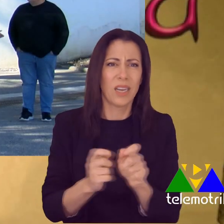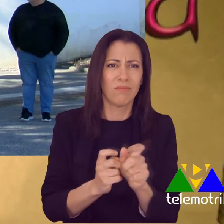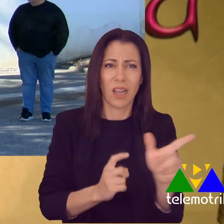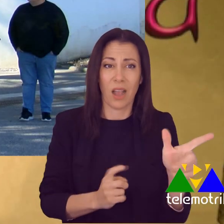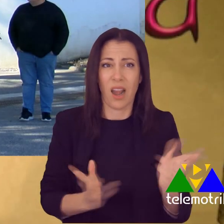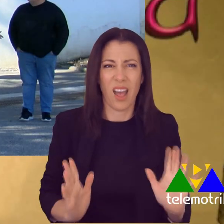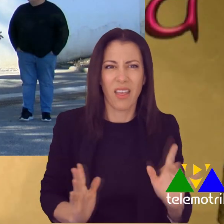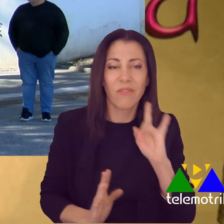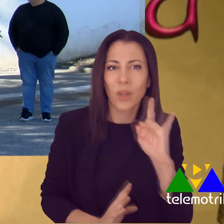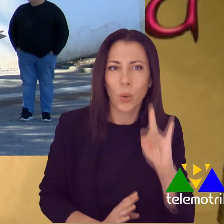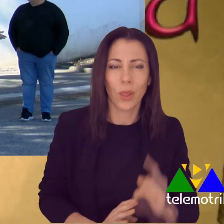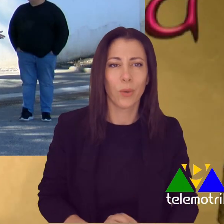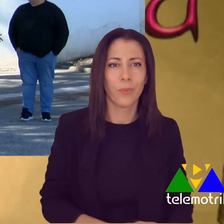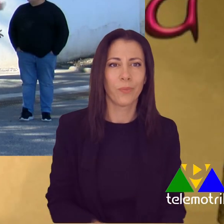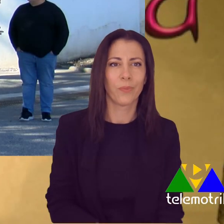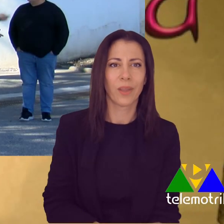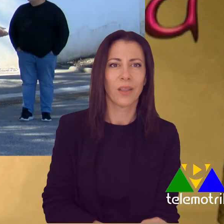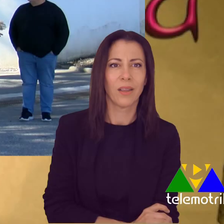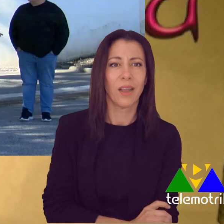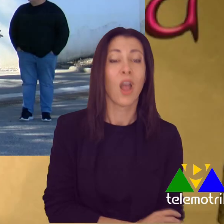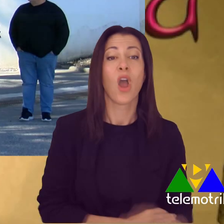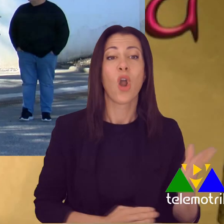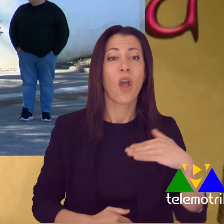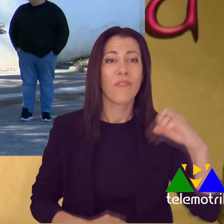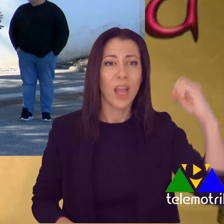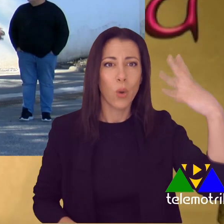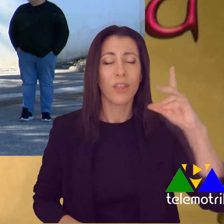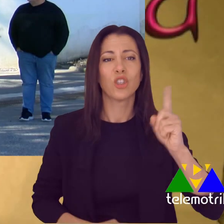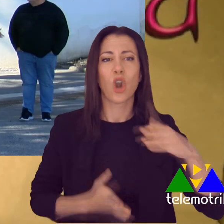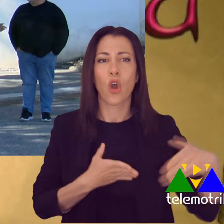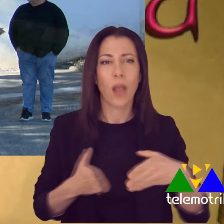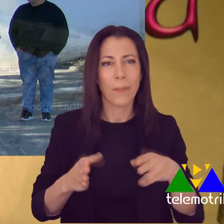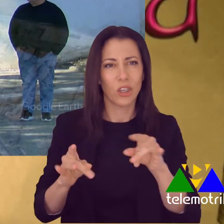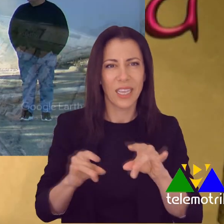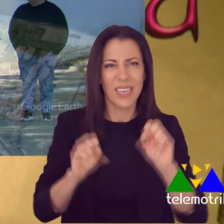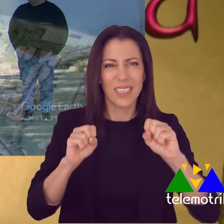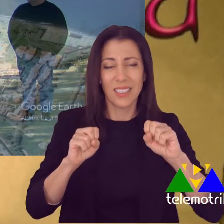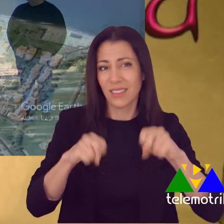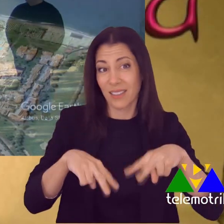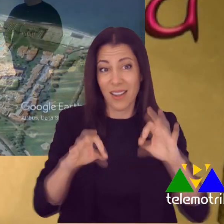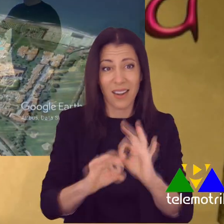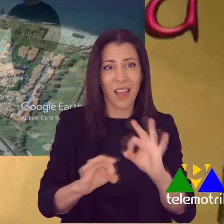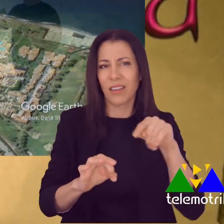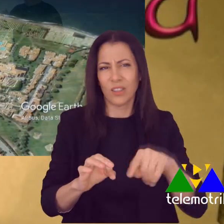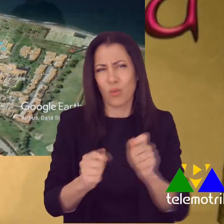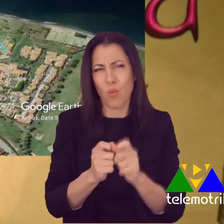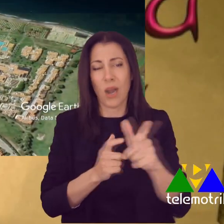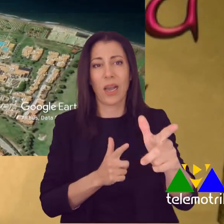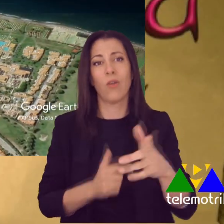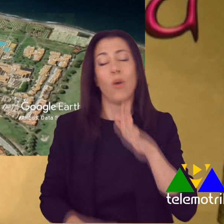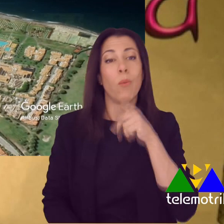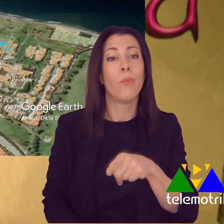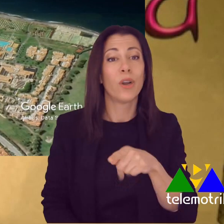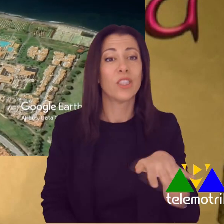ruido. No había ni una luz, era un camino de tierra sin luz y sin nada, y esto estaba muy alejado. Y por eso